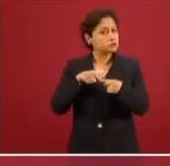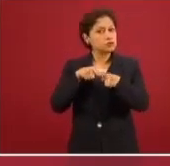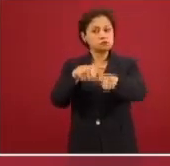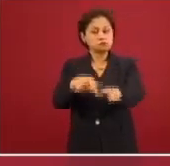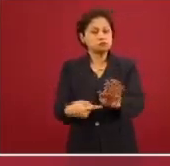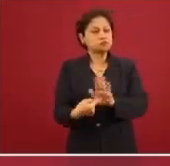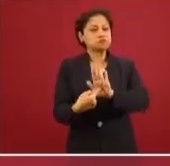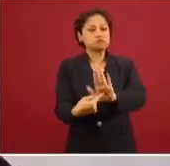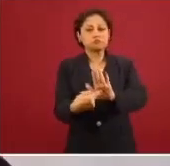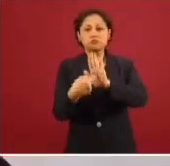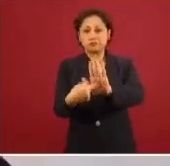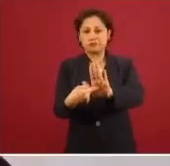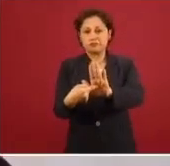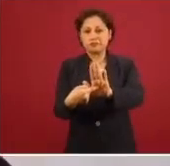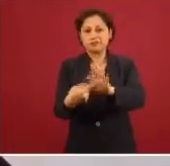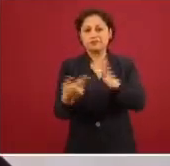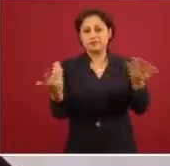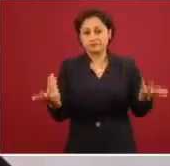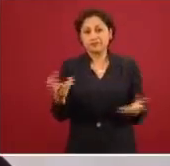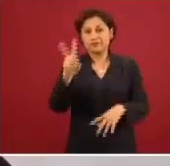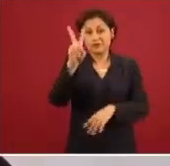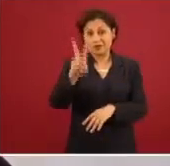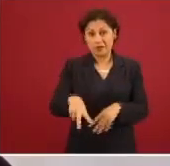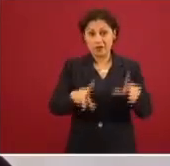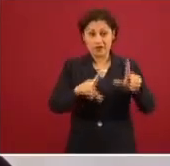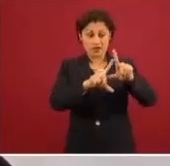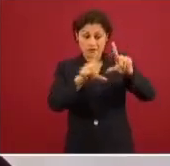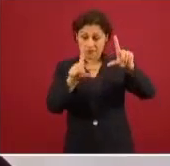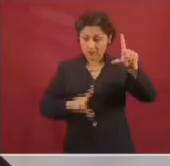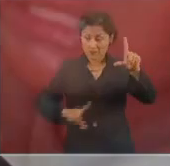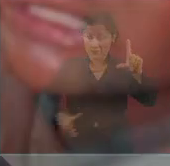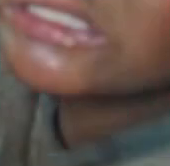monstruosa desigualdad económica y social en nuestro país,